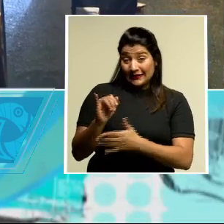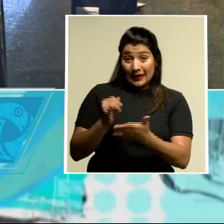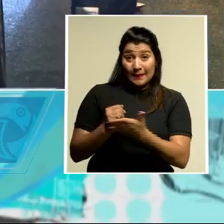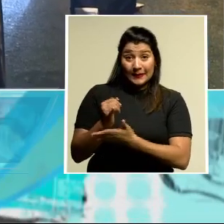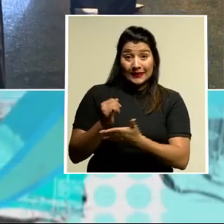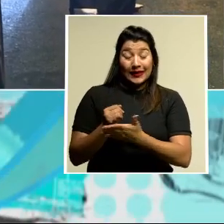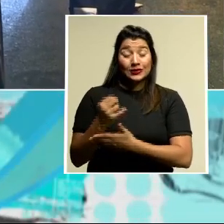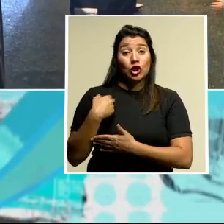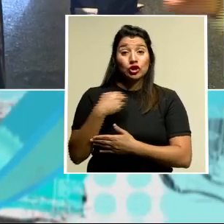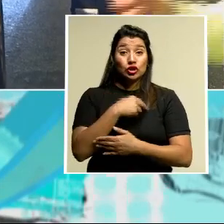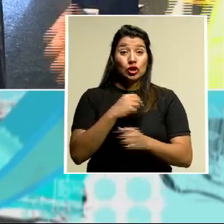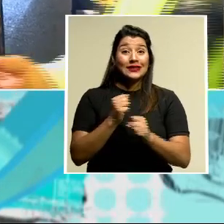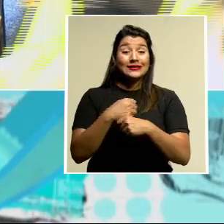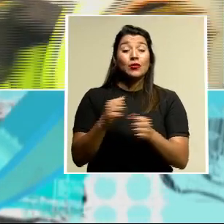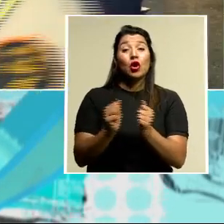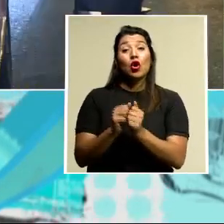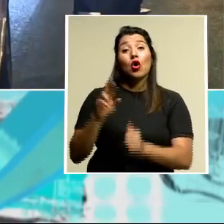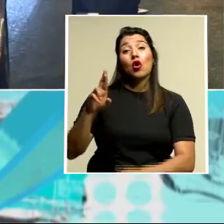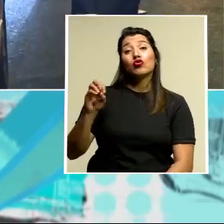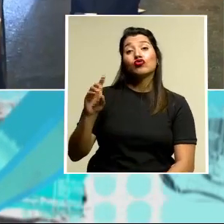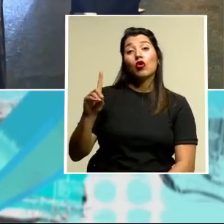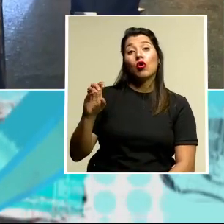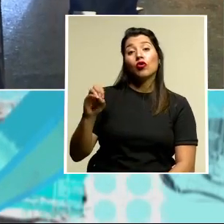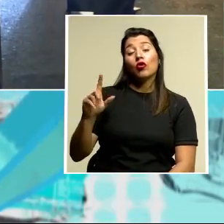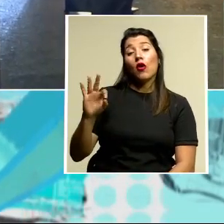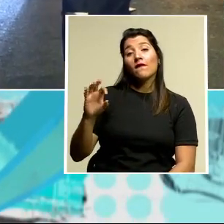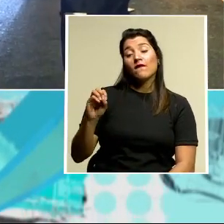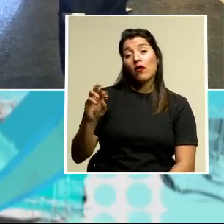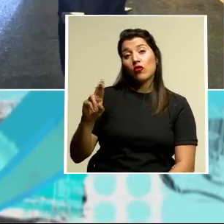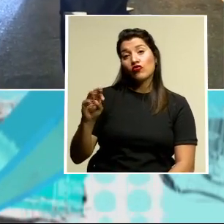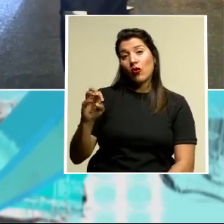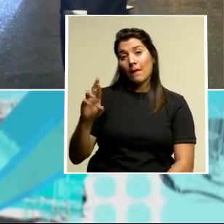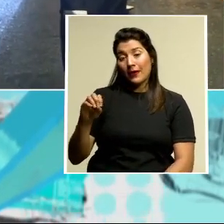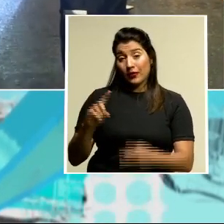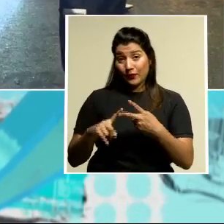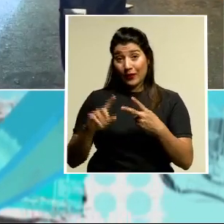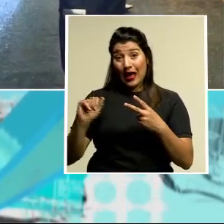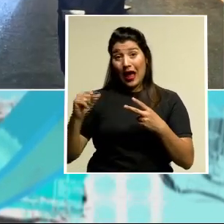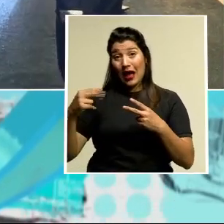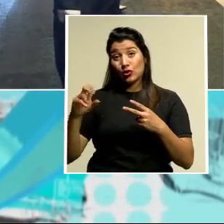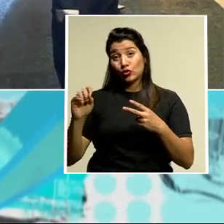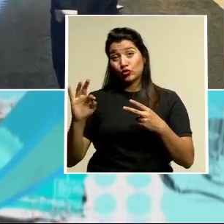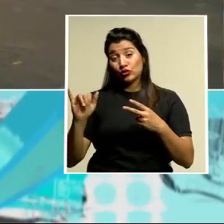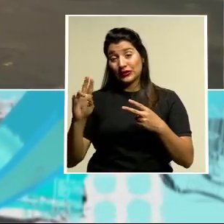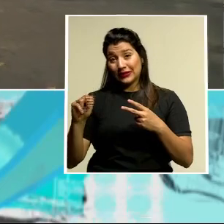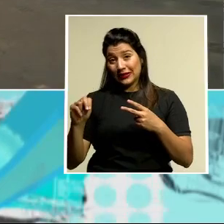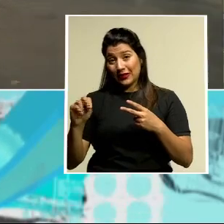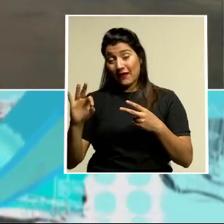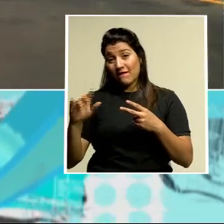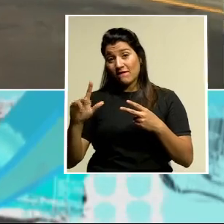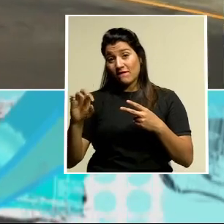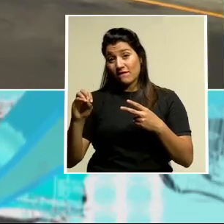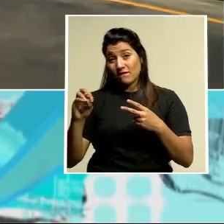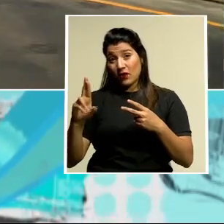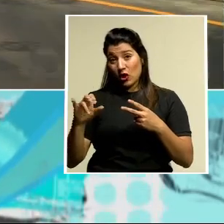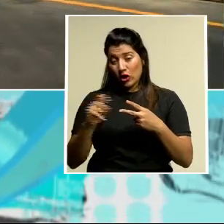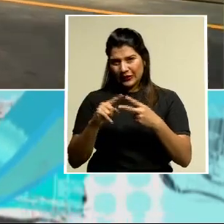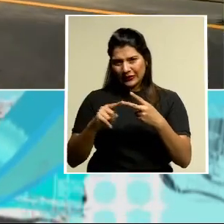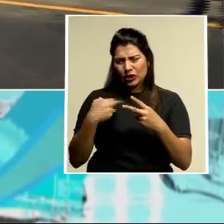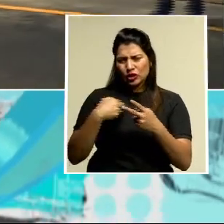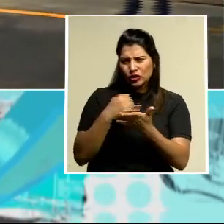Sí, con mucho gusto. Hemos realizado análisis en conjunto con los coordinadores del proyecto que trabajamos